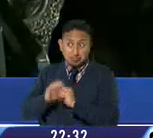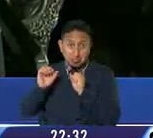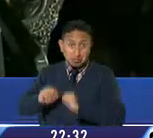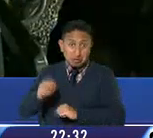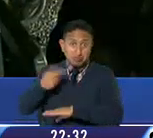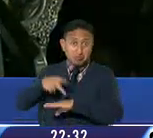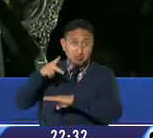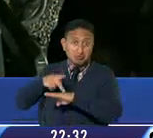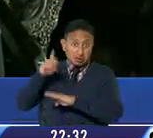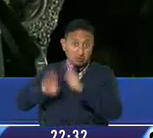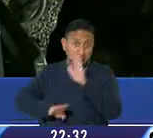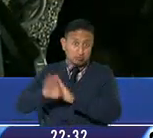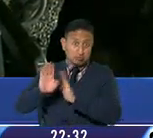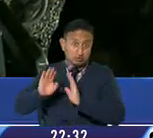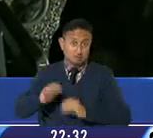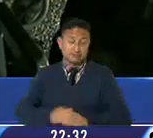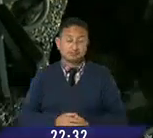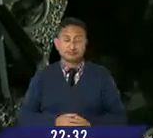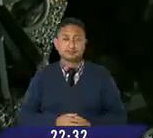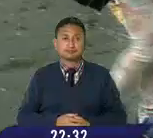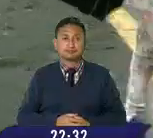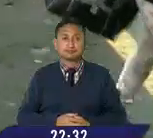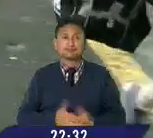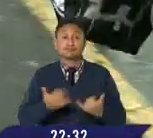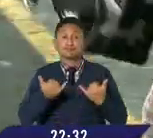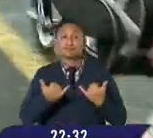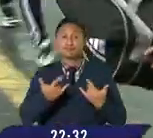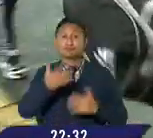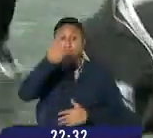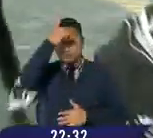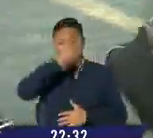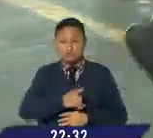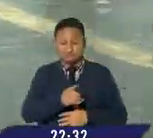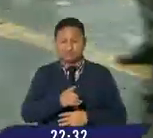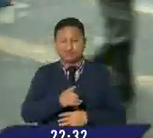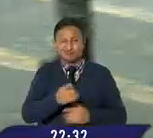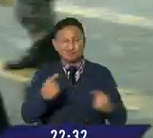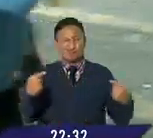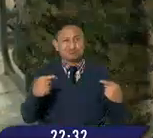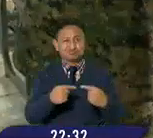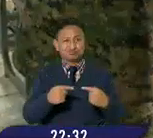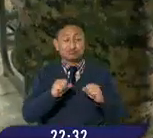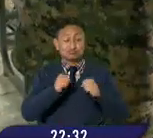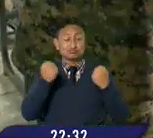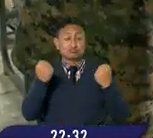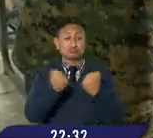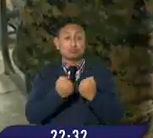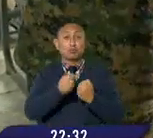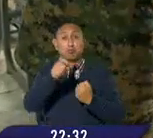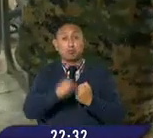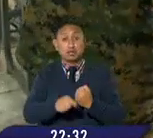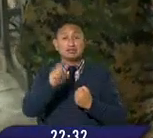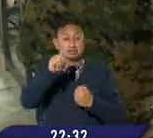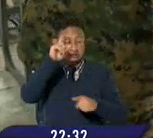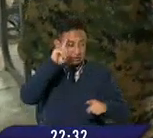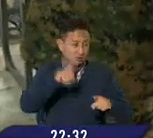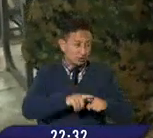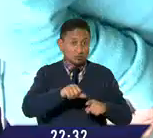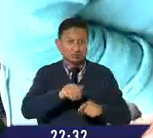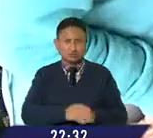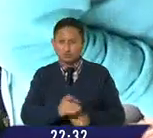ciertos valores como la disciplina. La decisión ha resultado un tanto polémica, pues en la sociedad hay quienes la apoyan y otros tantos que creen que